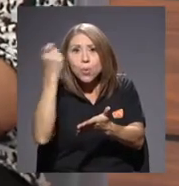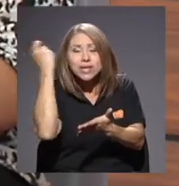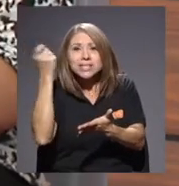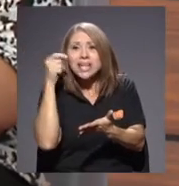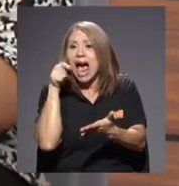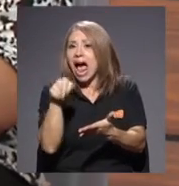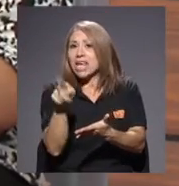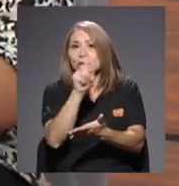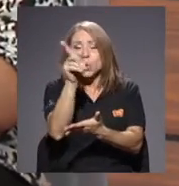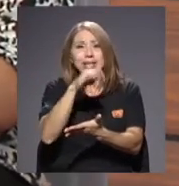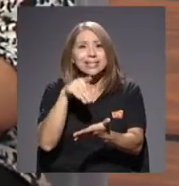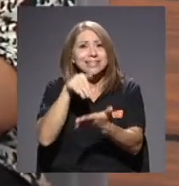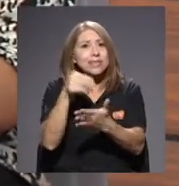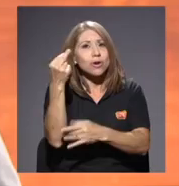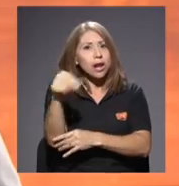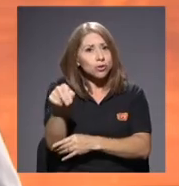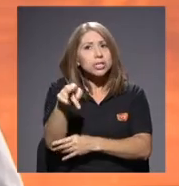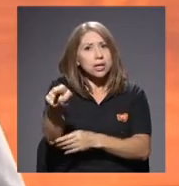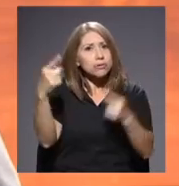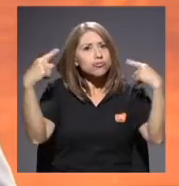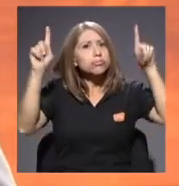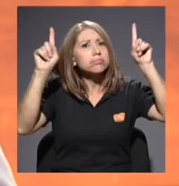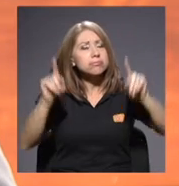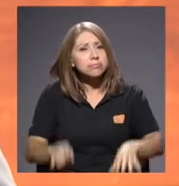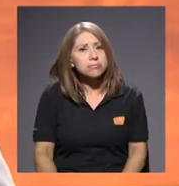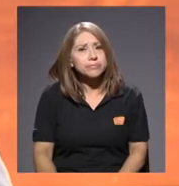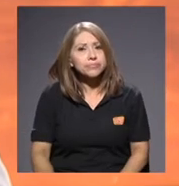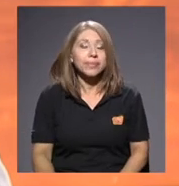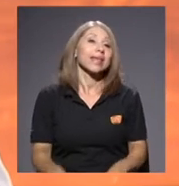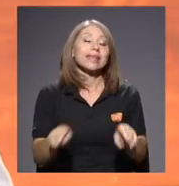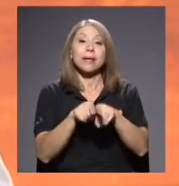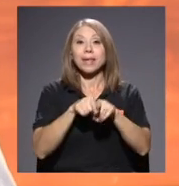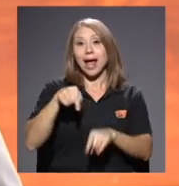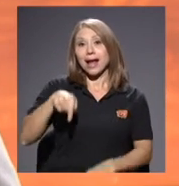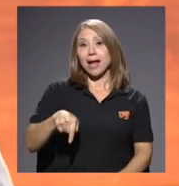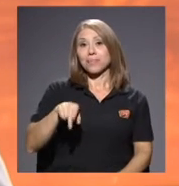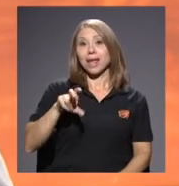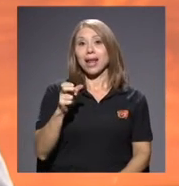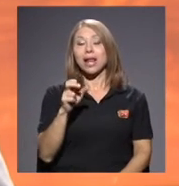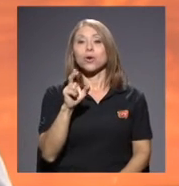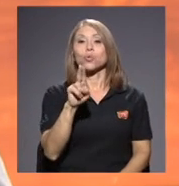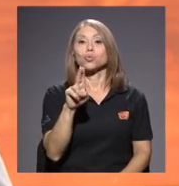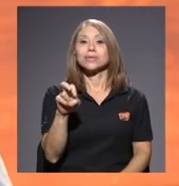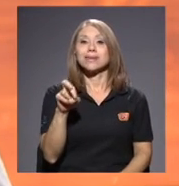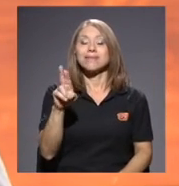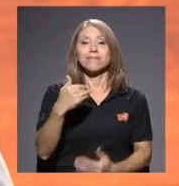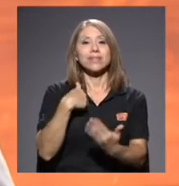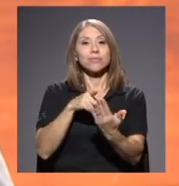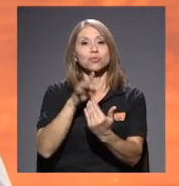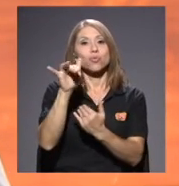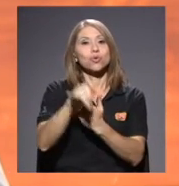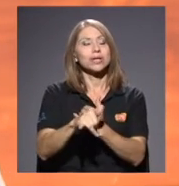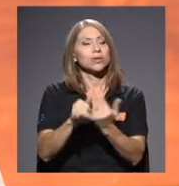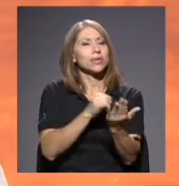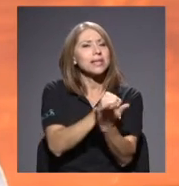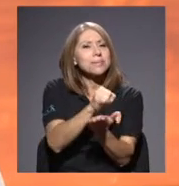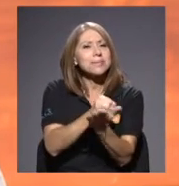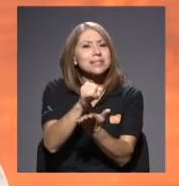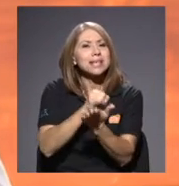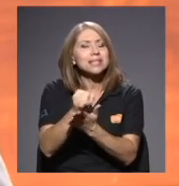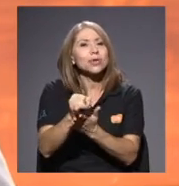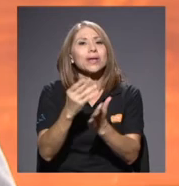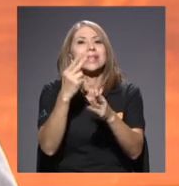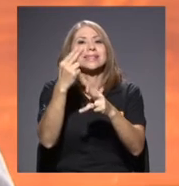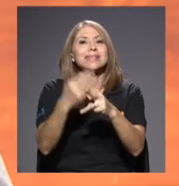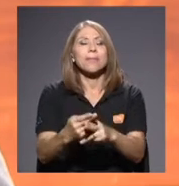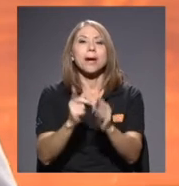lo han encontrado. Y, claro, y permítame decirles que acá en el canal Universidad de Costa Rica tenemos un proyecto de investigación potente que se llama Minuto